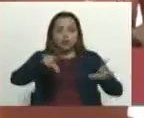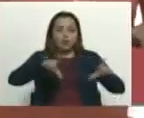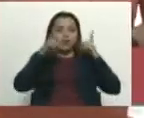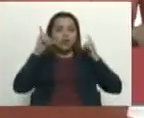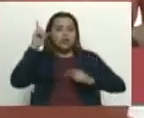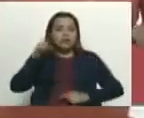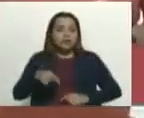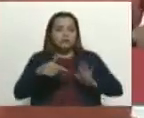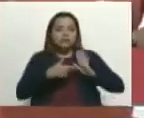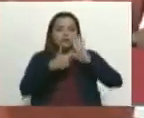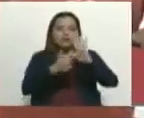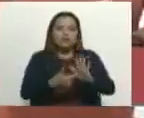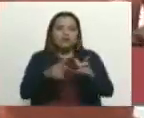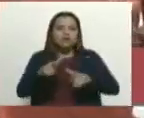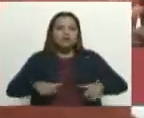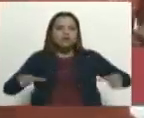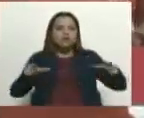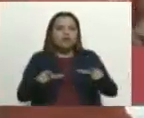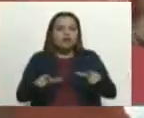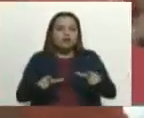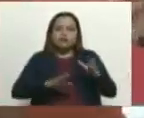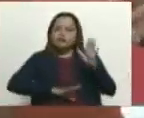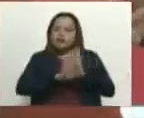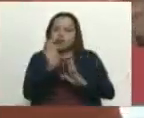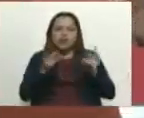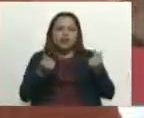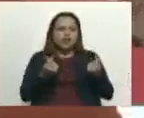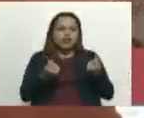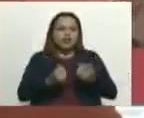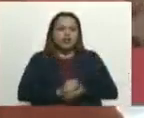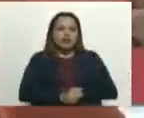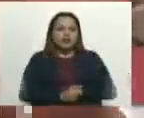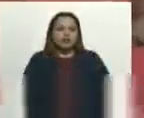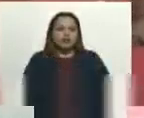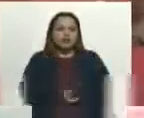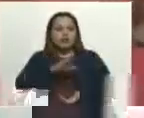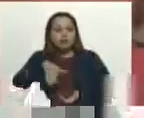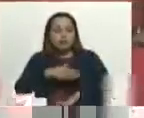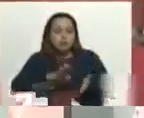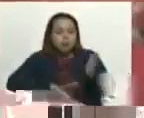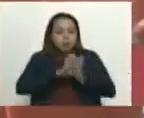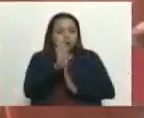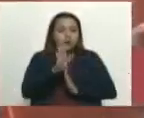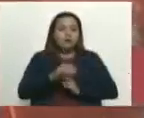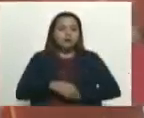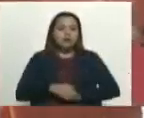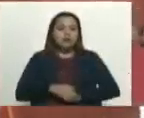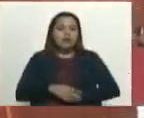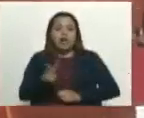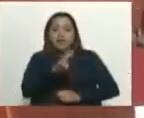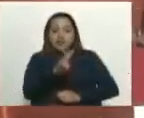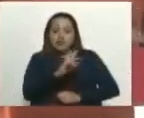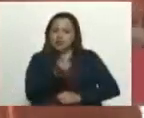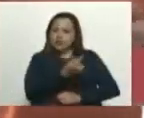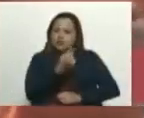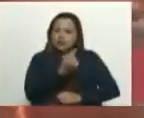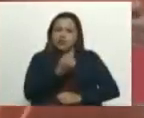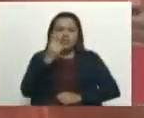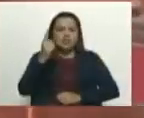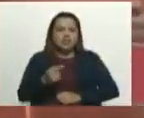se proyecta como un espacio productivo, económico, para potenciar solamente a Venezuela, no a